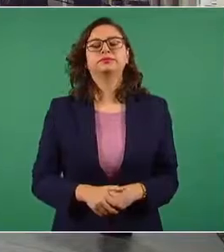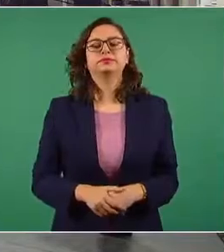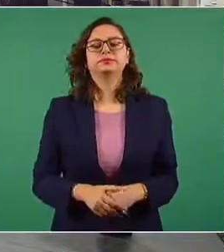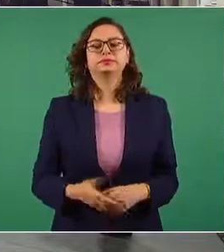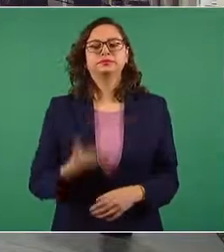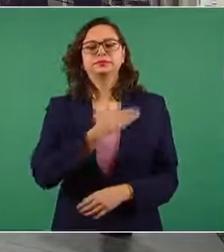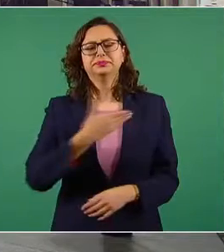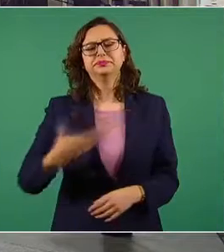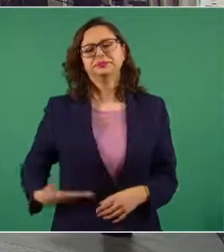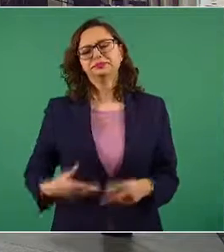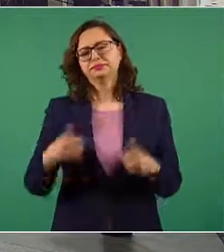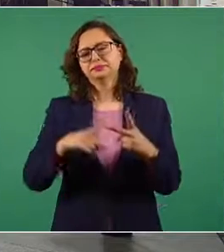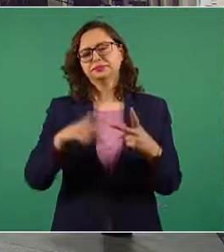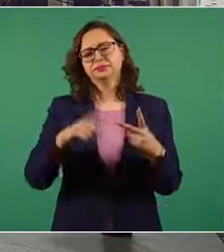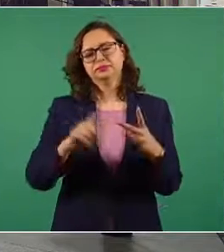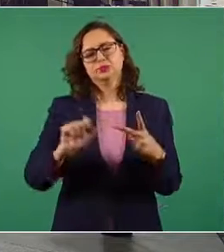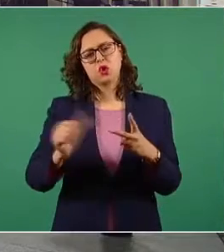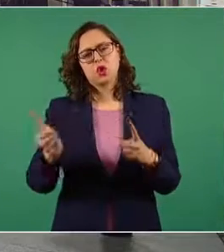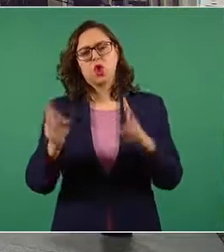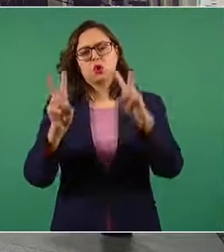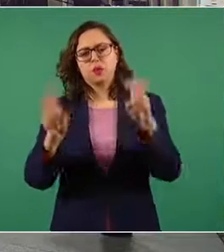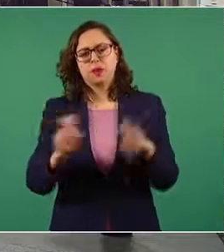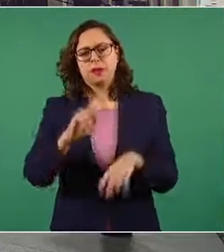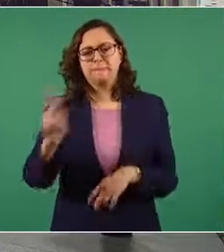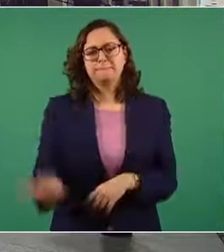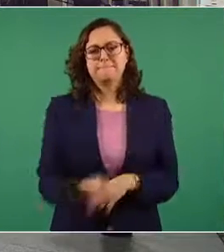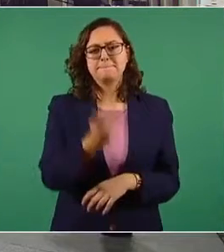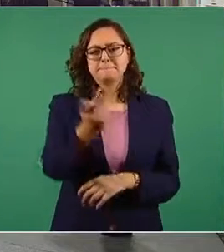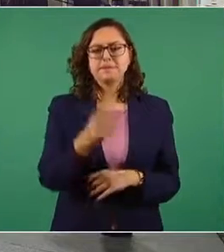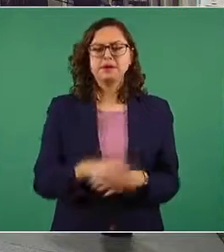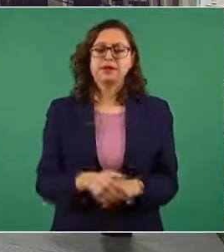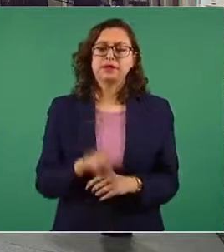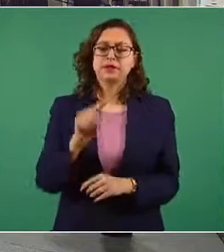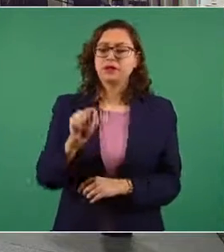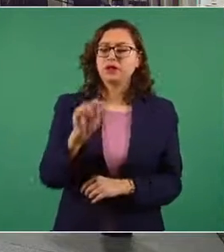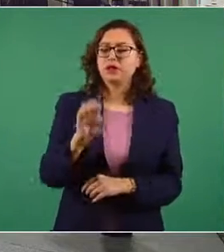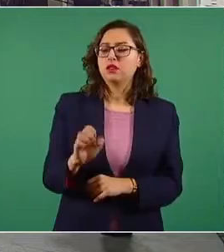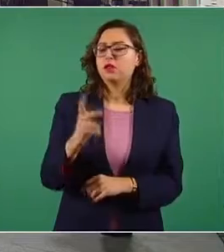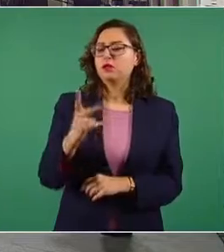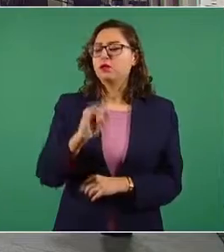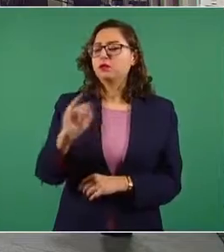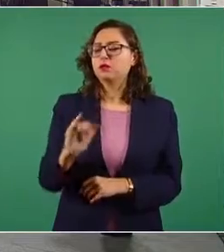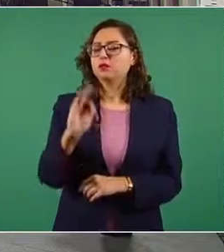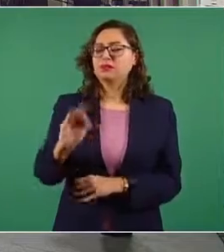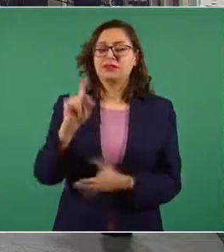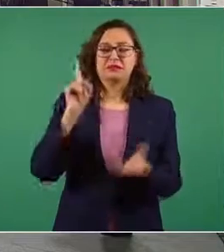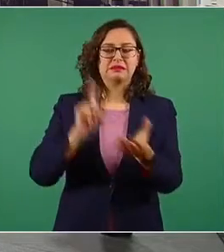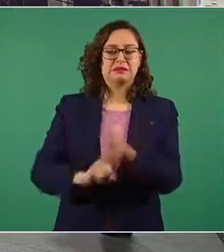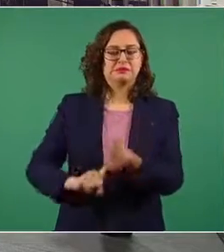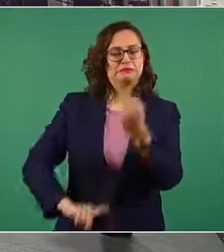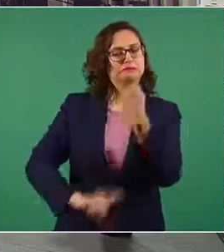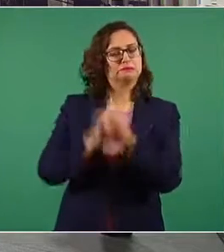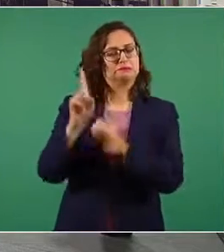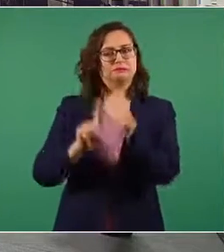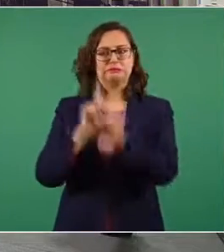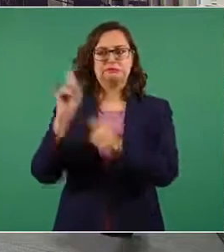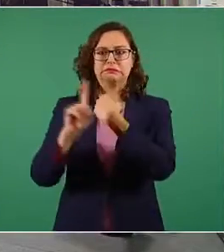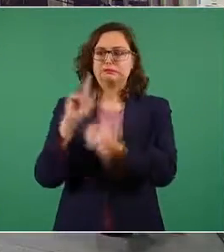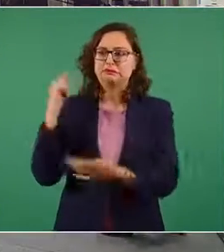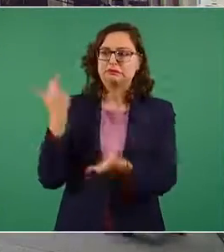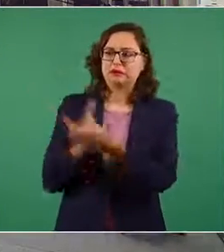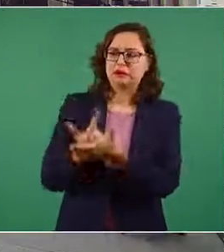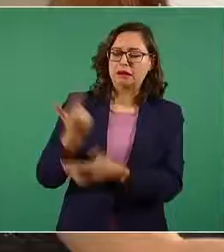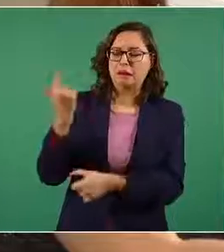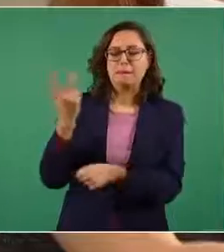tema, si me permite, sobre la crisis en el Tribunal Electoral, ayer se da lugar a lo que parece una vía